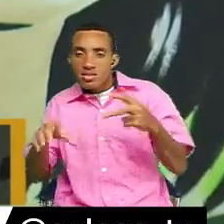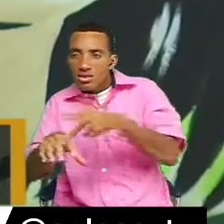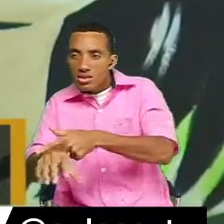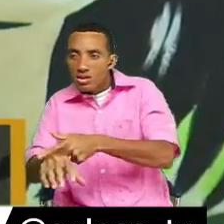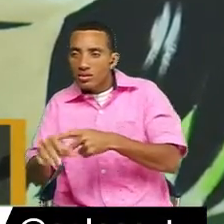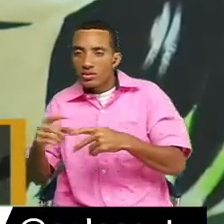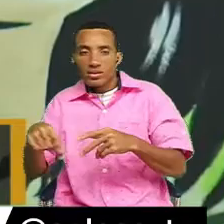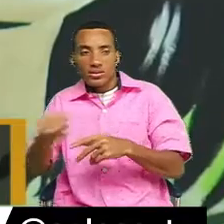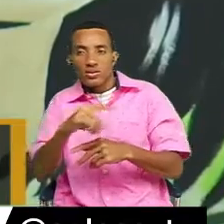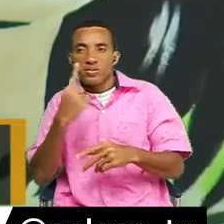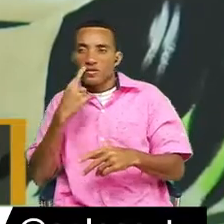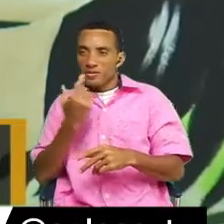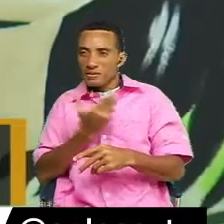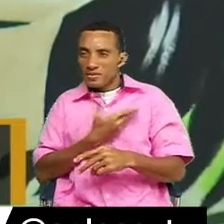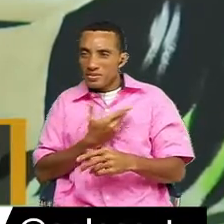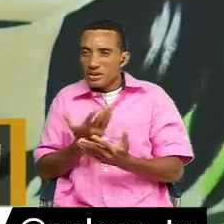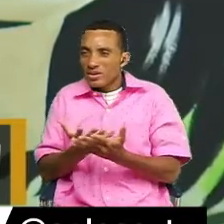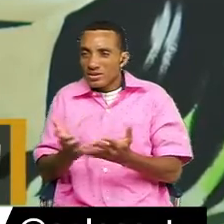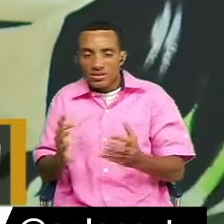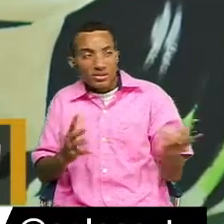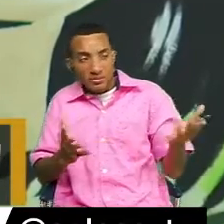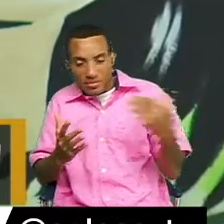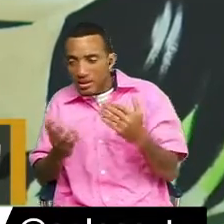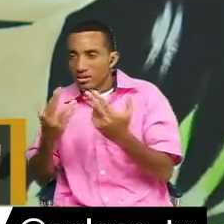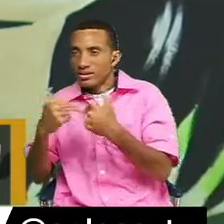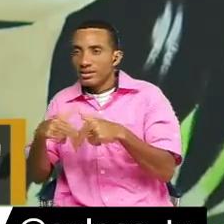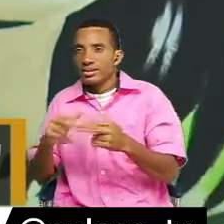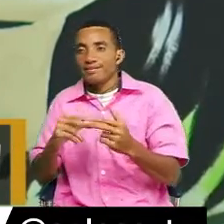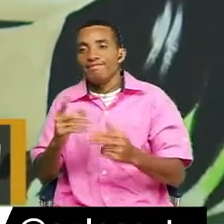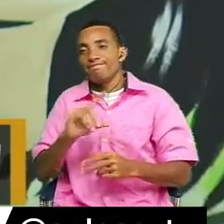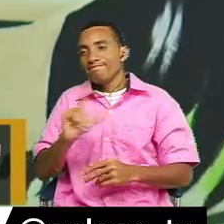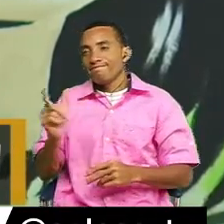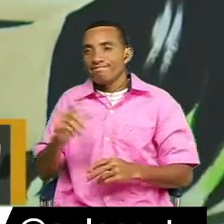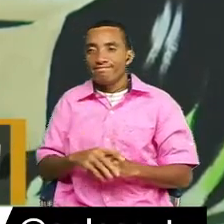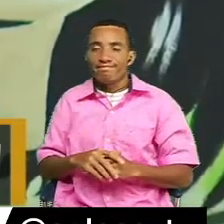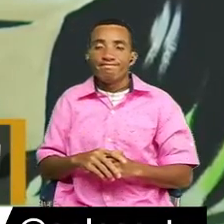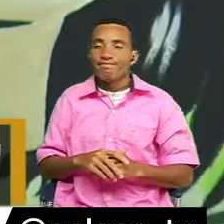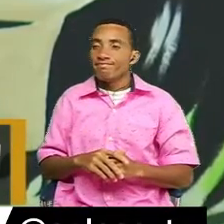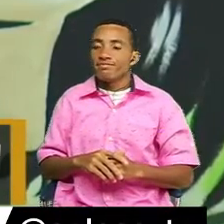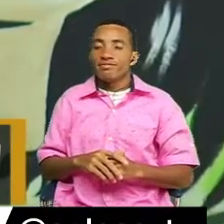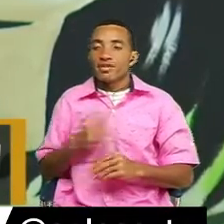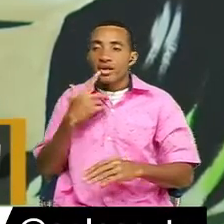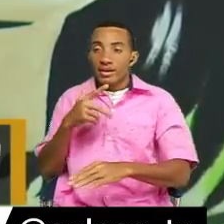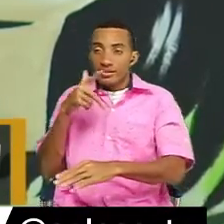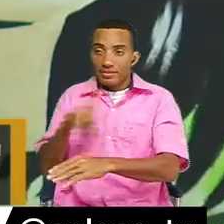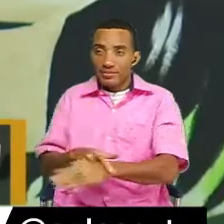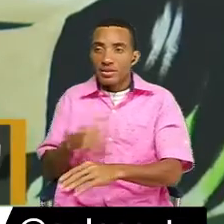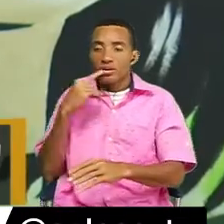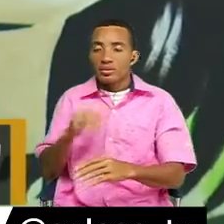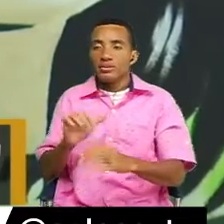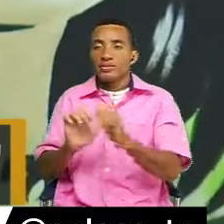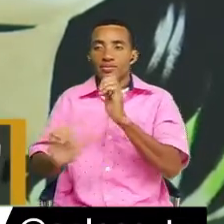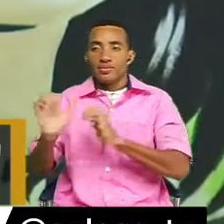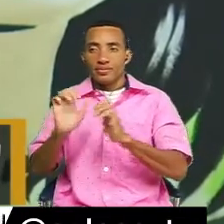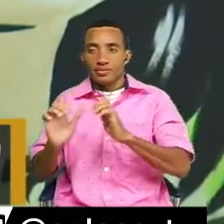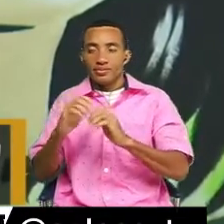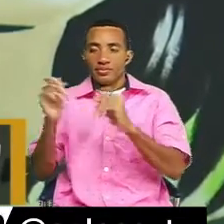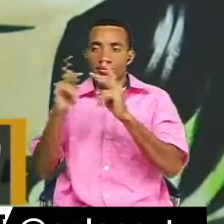comité institucional también que hay sobre lo de violencia sexual y todo esto, pues recurrimos a la Defensoría del Pueblo, recurrimos